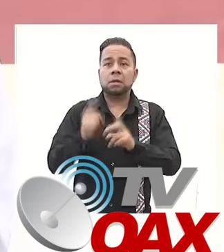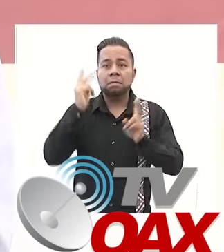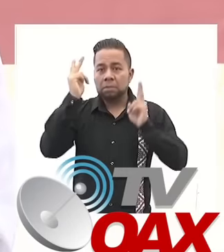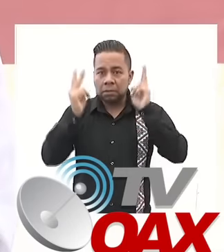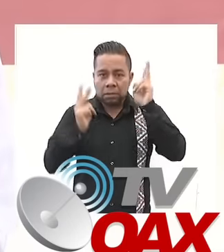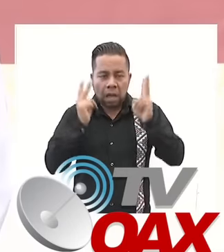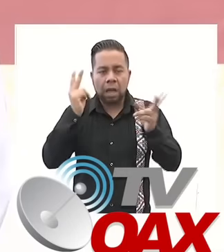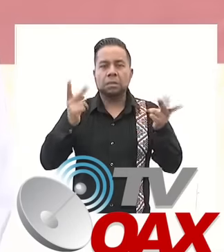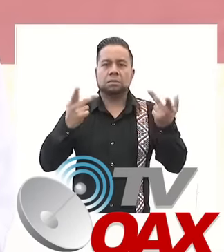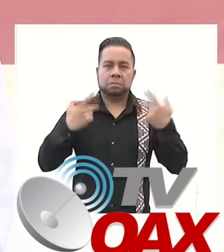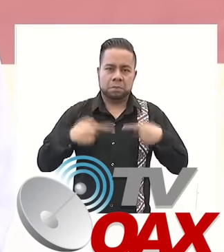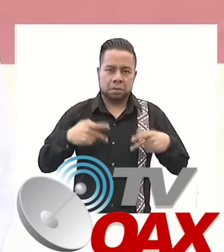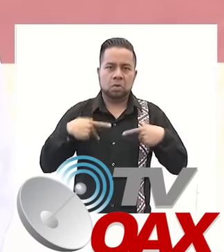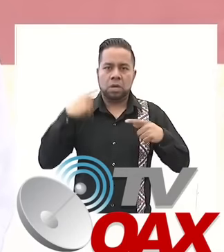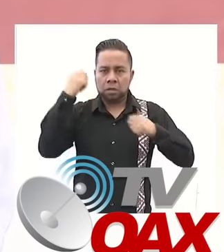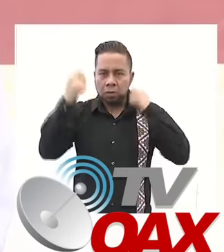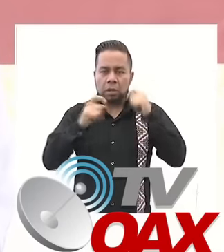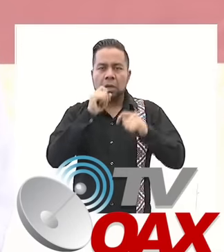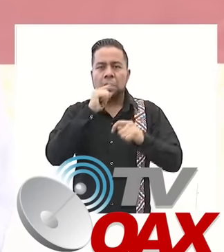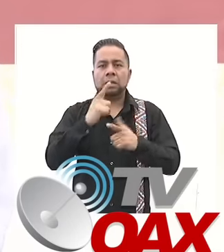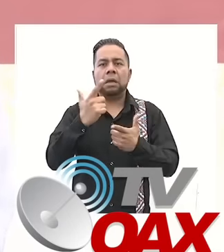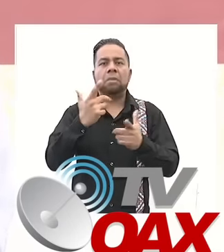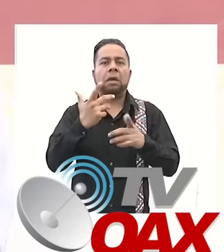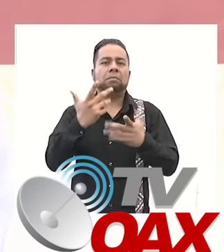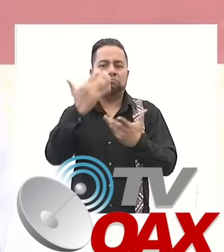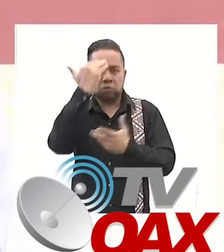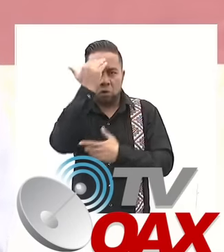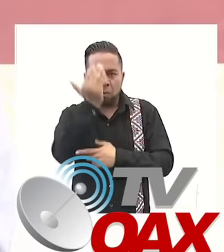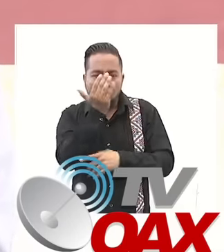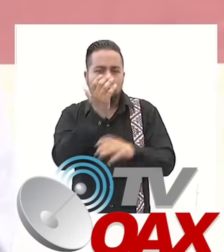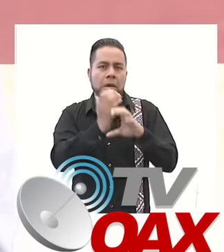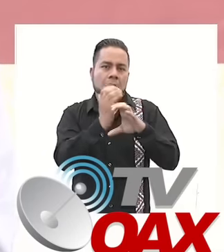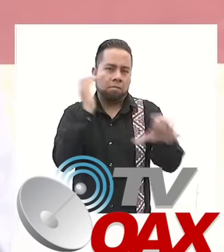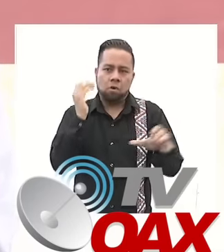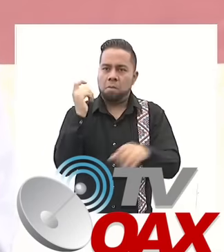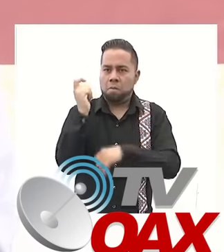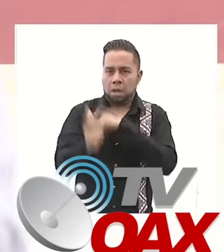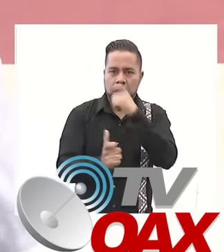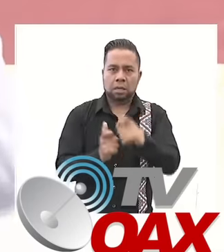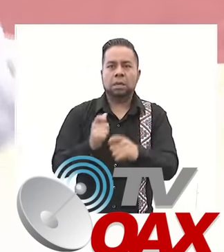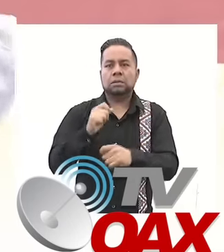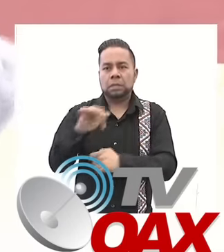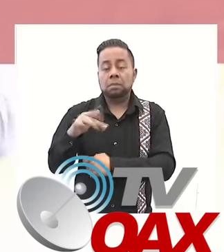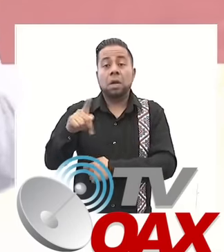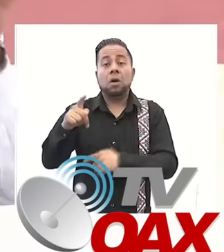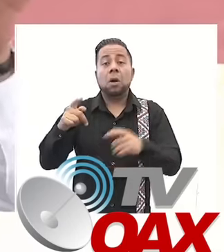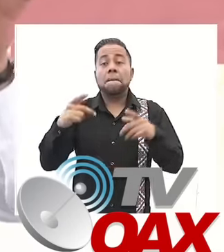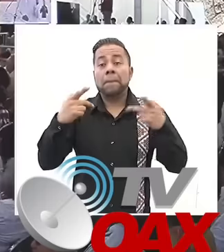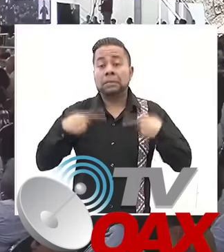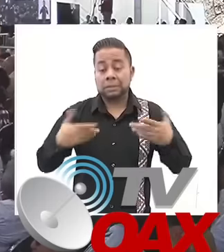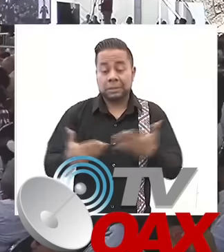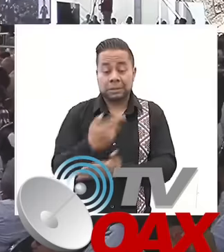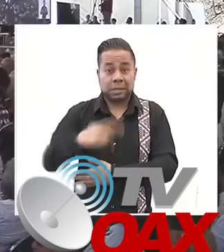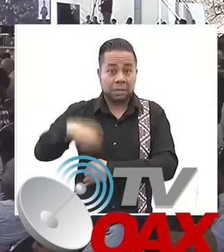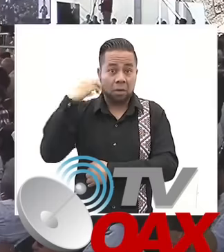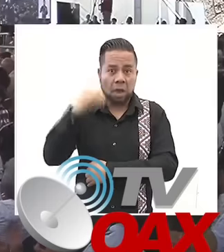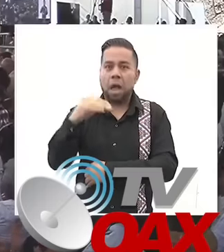visitantes y a transporte de carga, pero no a los oaxaqueños.